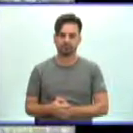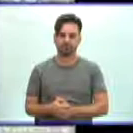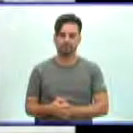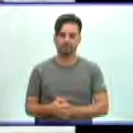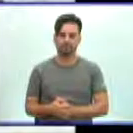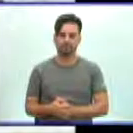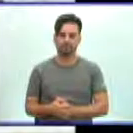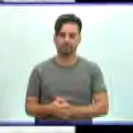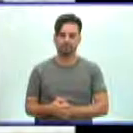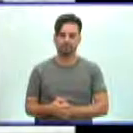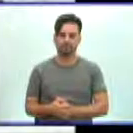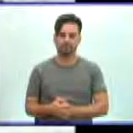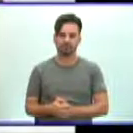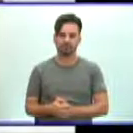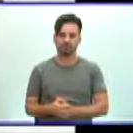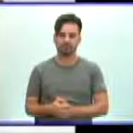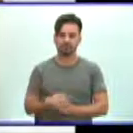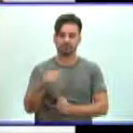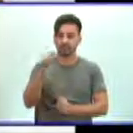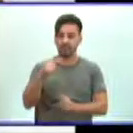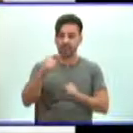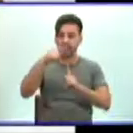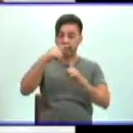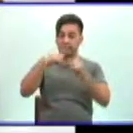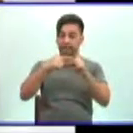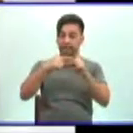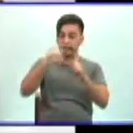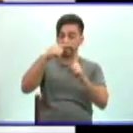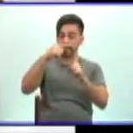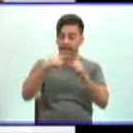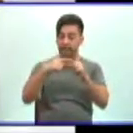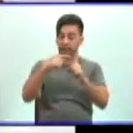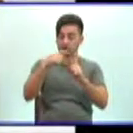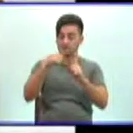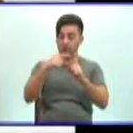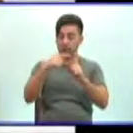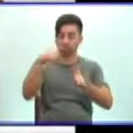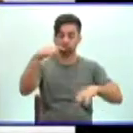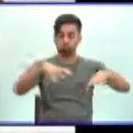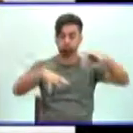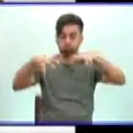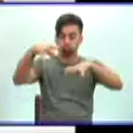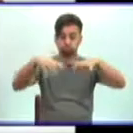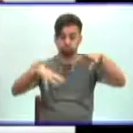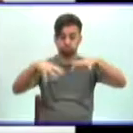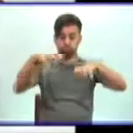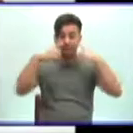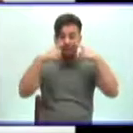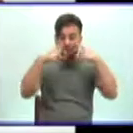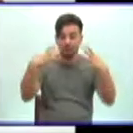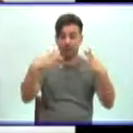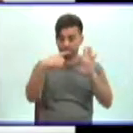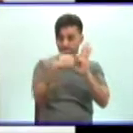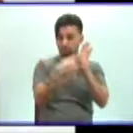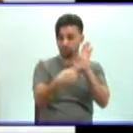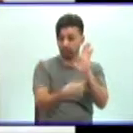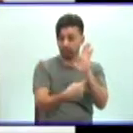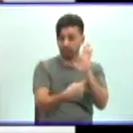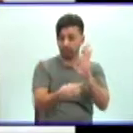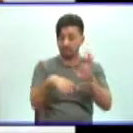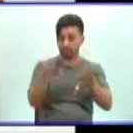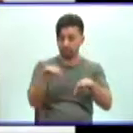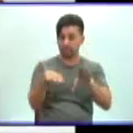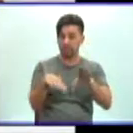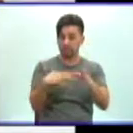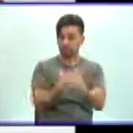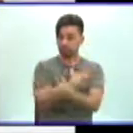La temperatura y la precipitación son factores importantes en la definición del tipo y estructura de la vegetación. A partir